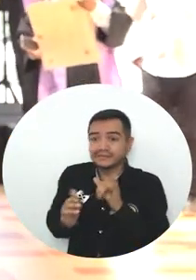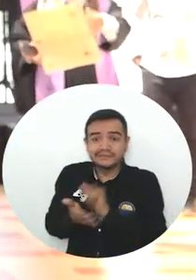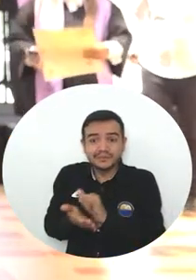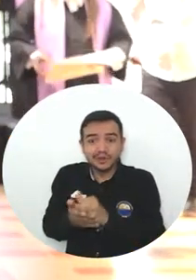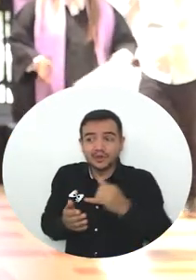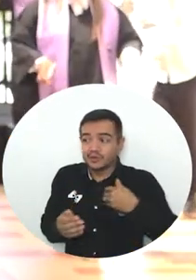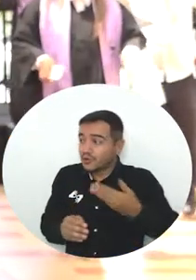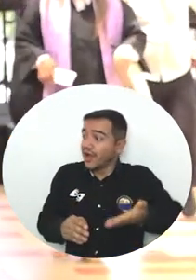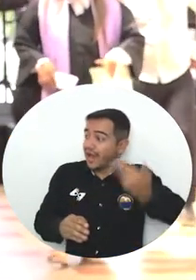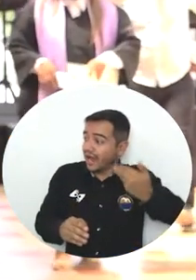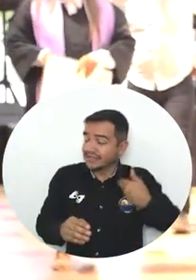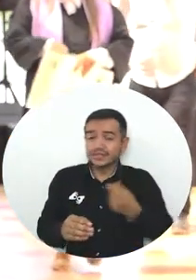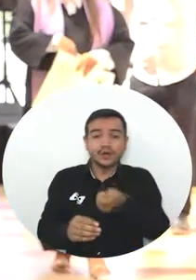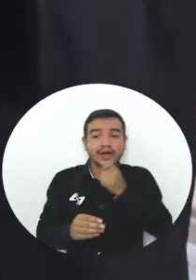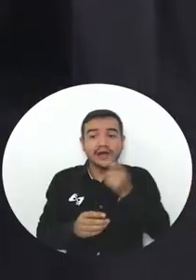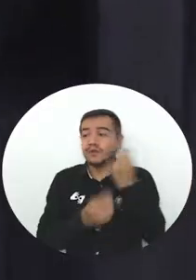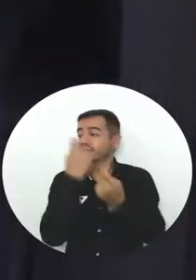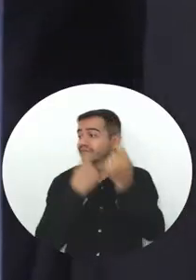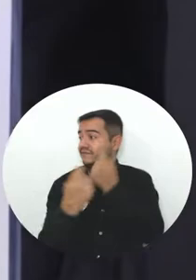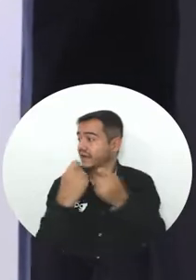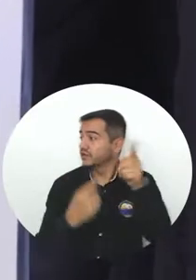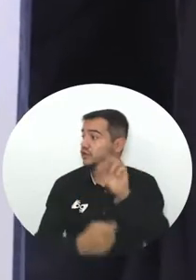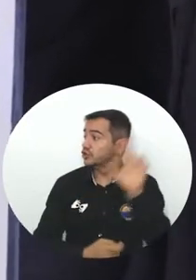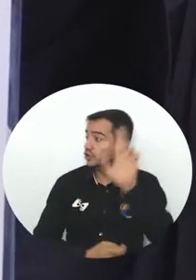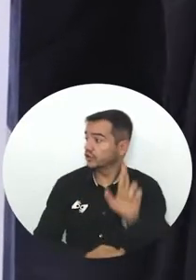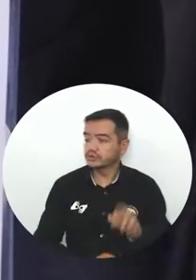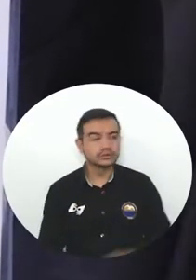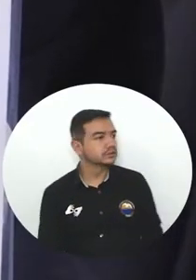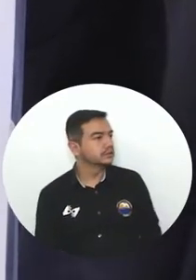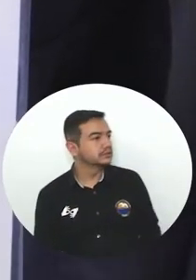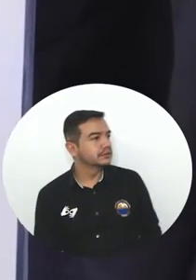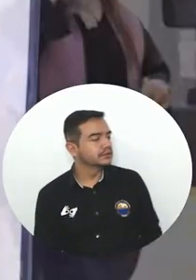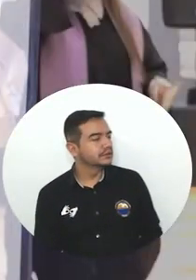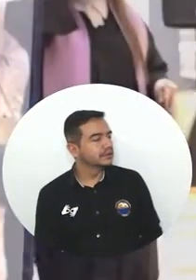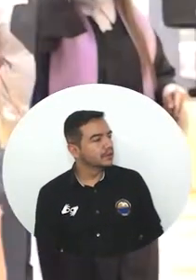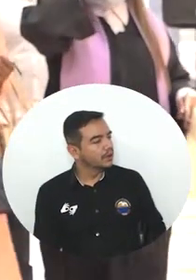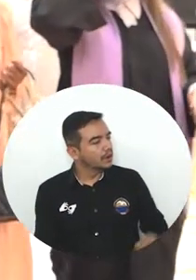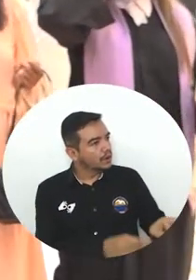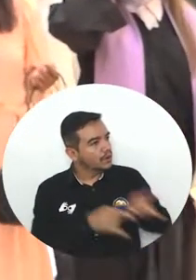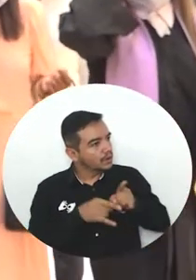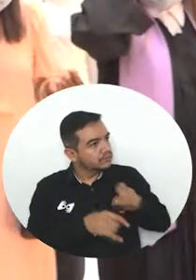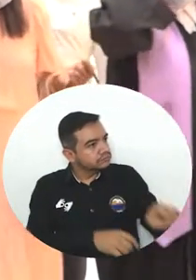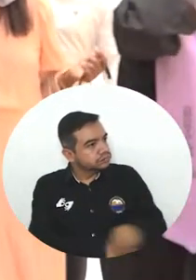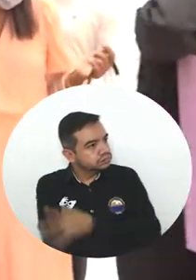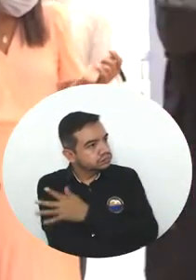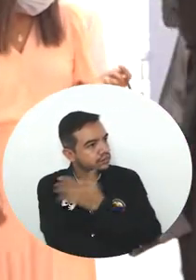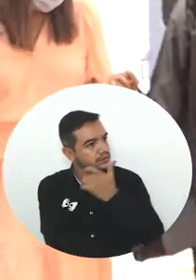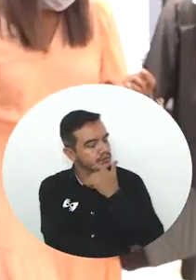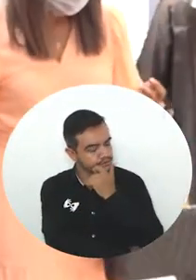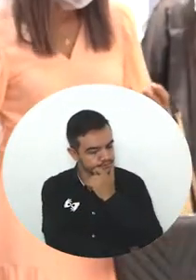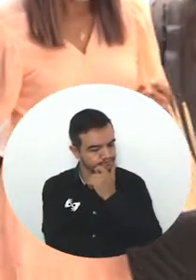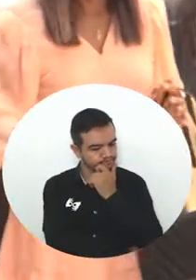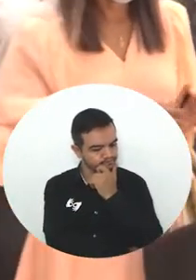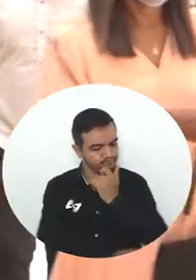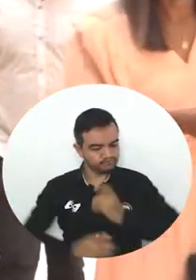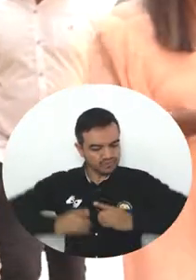esa, yo también vendía agua en el rodadero y pues las palabras de él pues me llegaron muy fuertes a mí. Tomé la